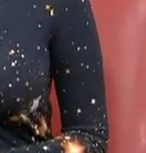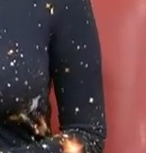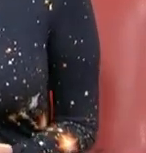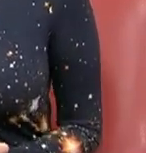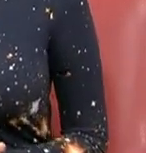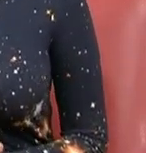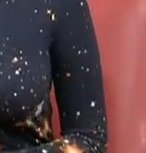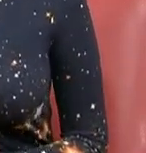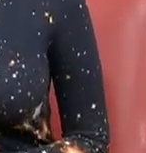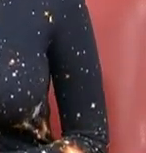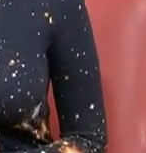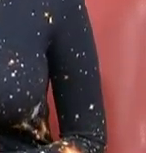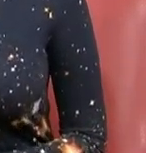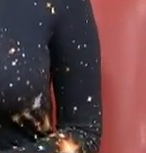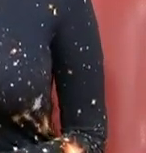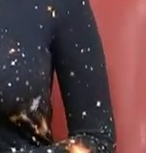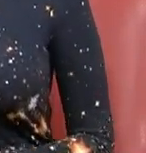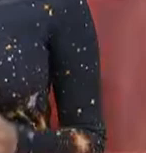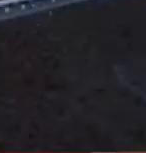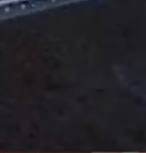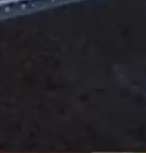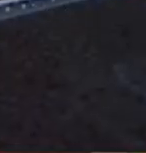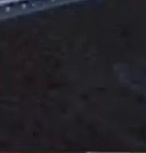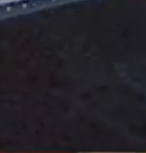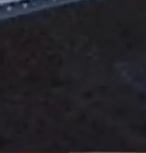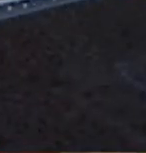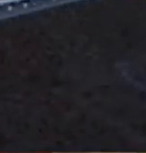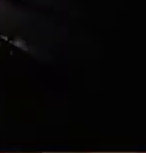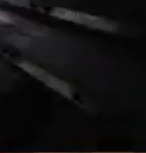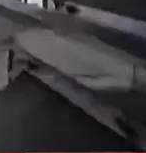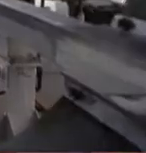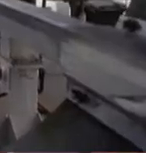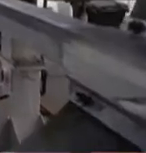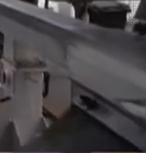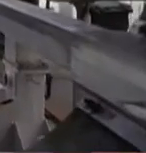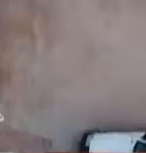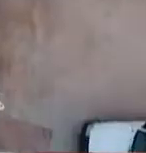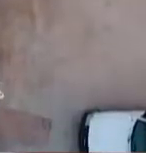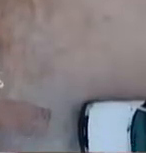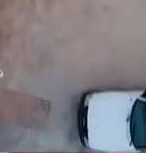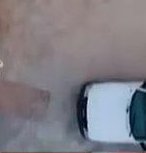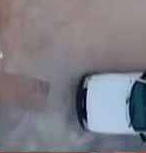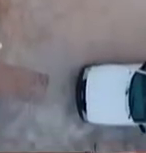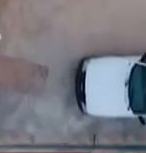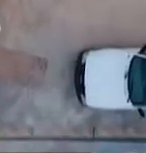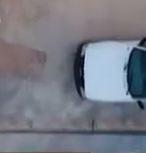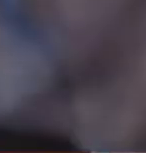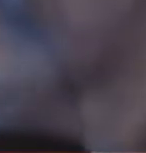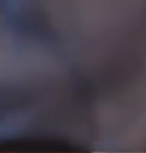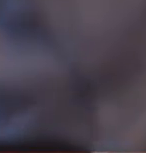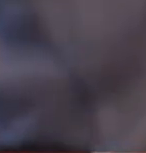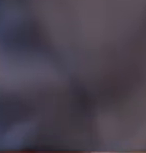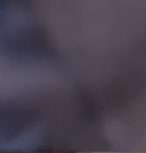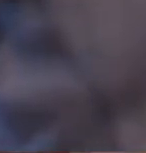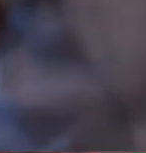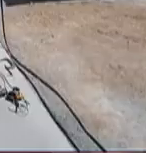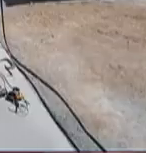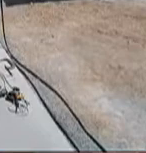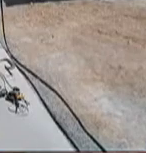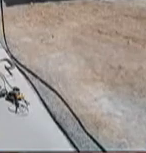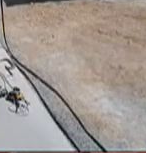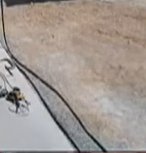el Tony Stark de la vida real, que es dueño de Tesla, también de SpaceX, la empresa espacial, y ahora confirmó